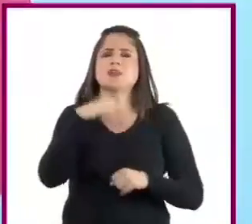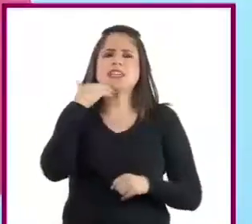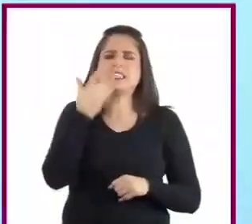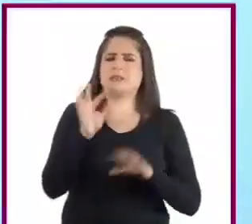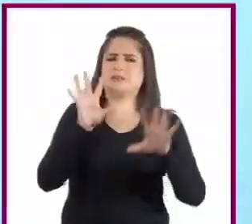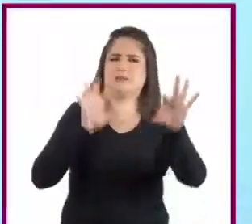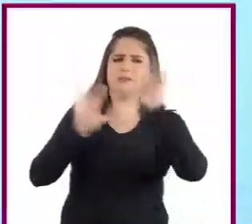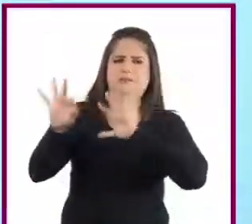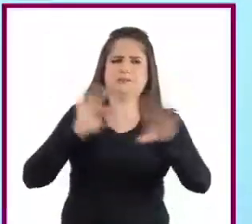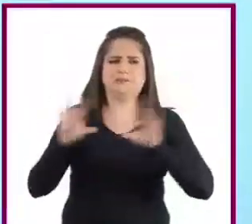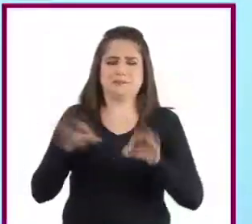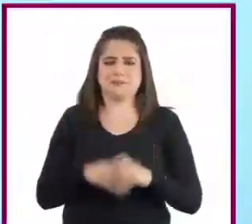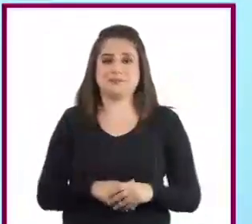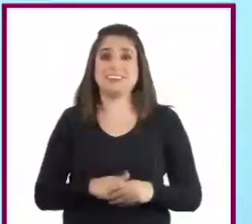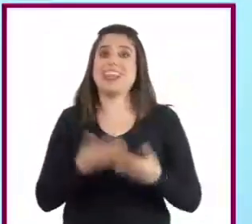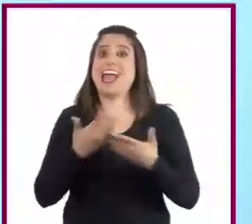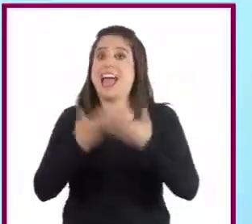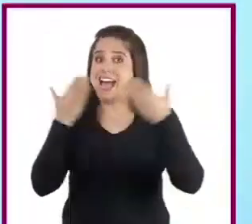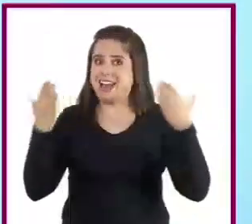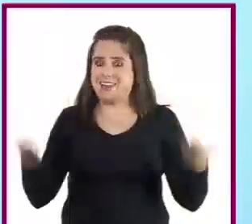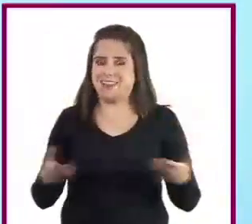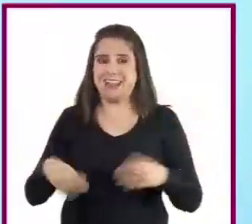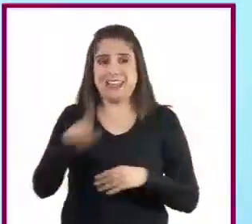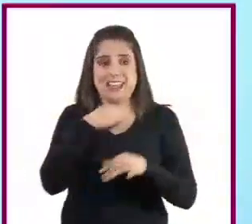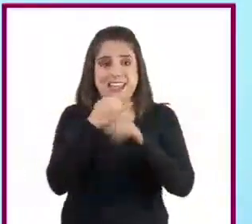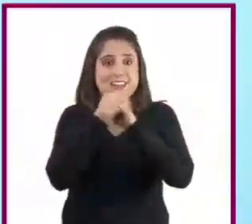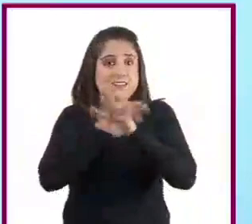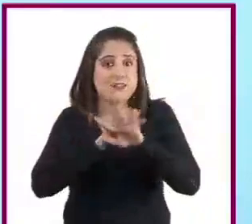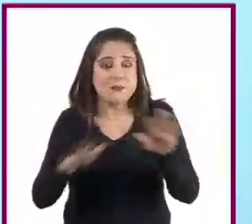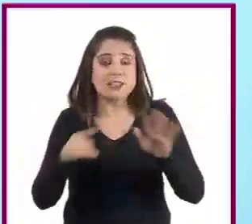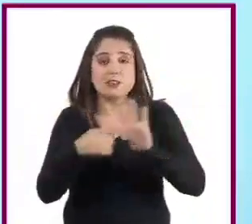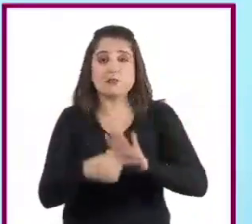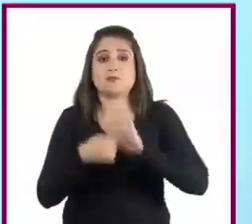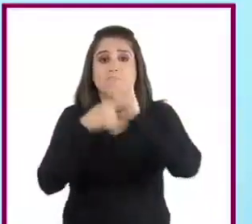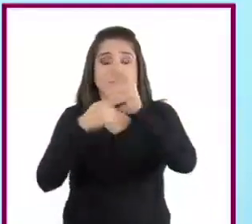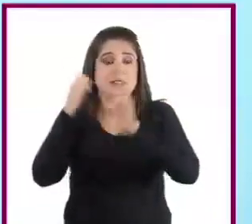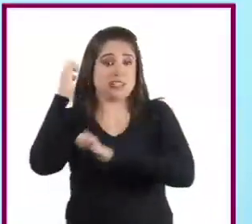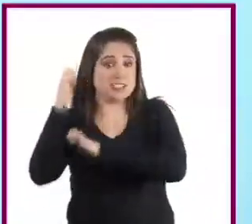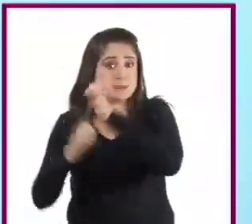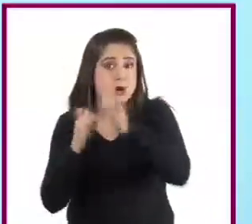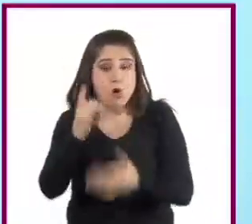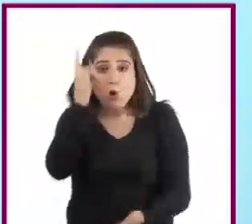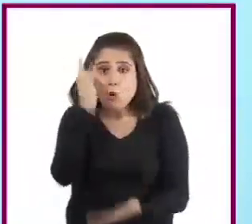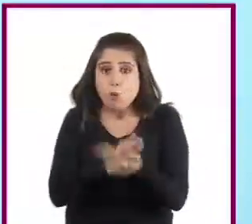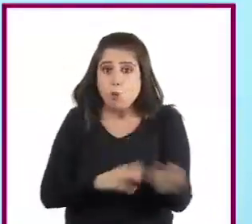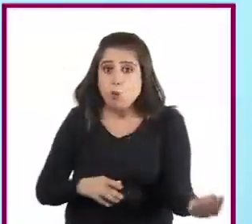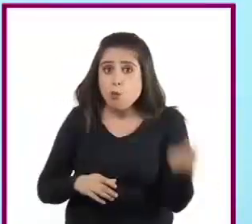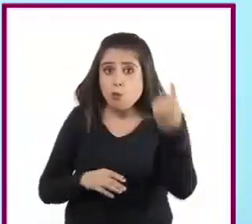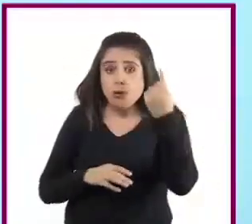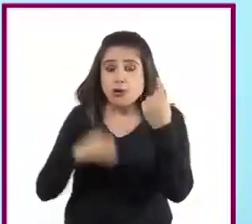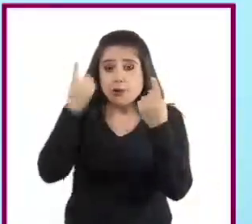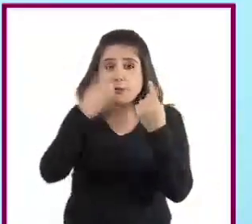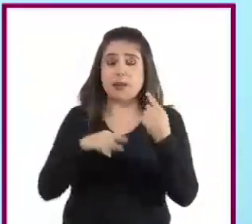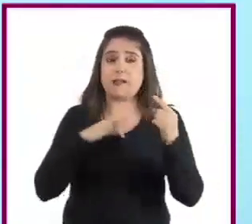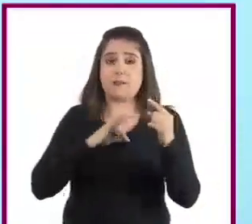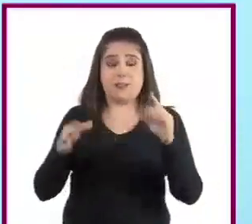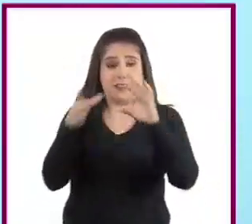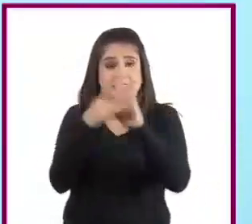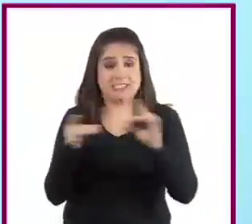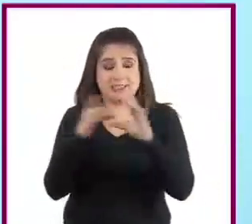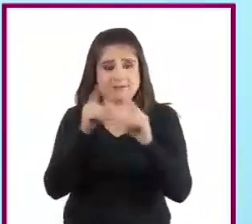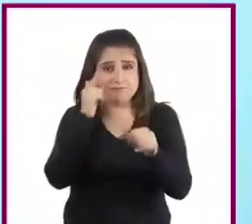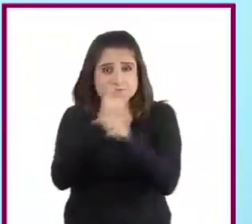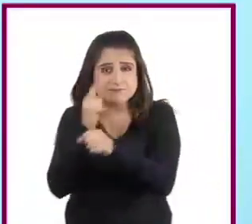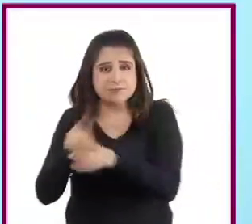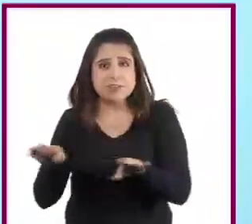necesidades. Ahora bien, la información y la presentación no son los únicos aspectos que se deben tener en